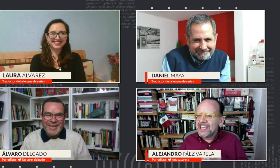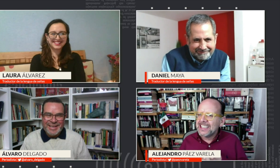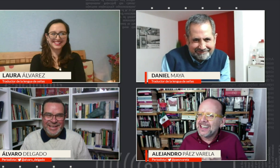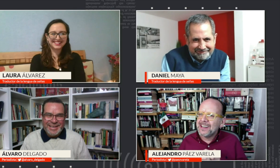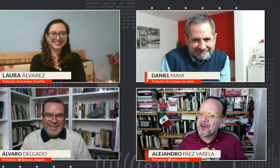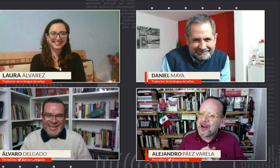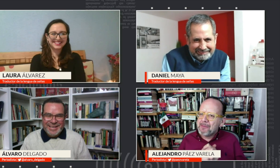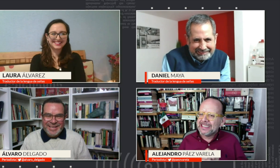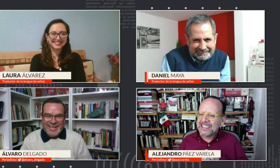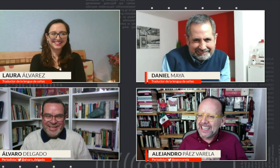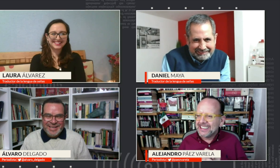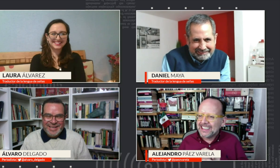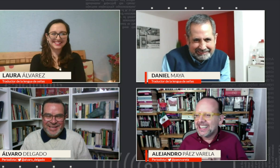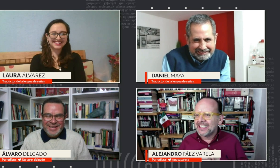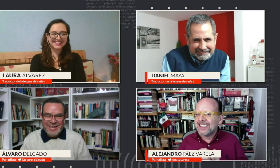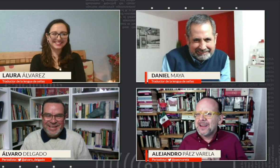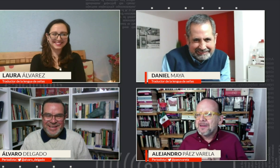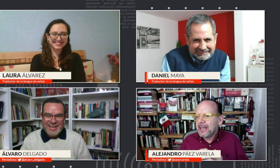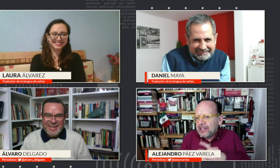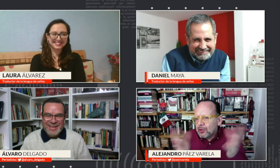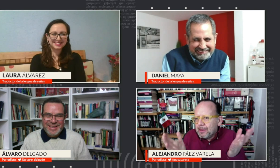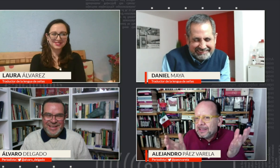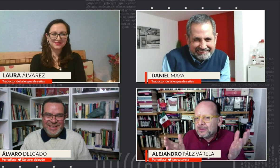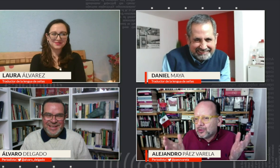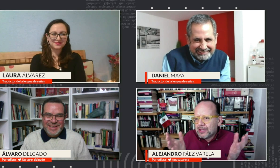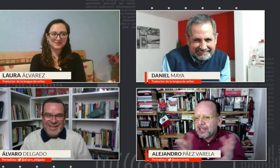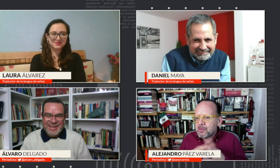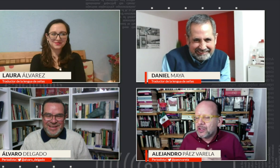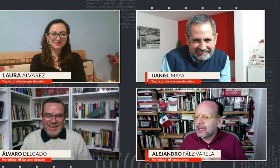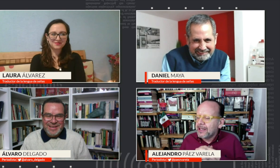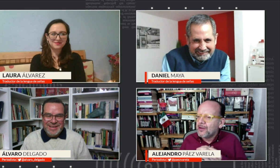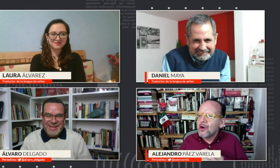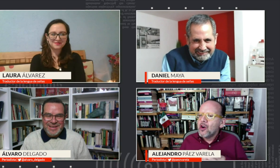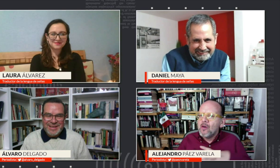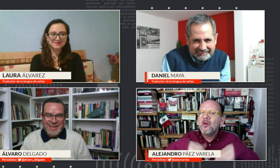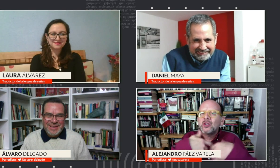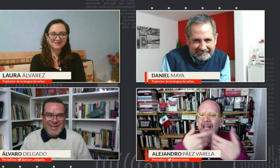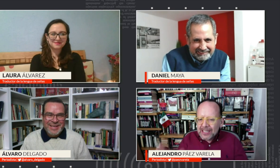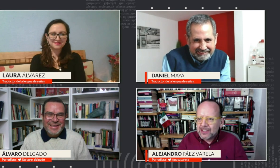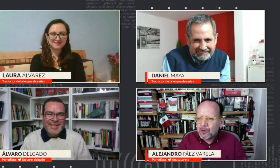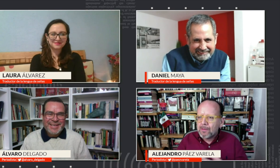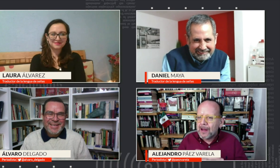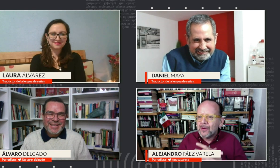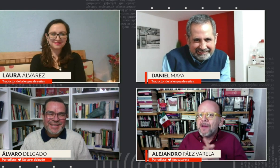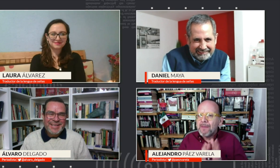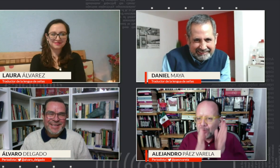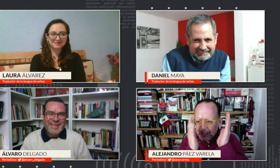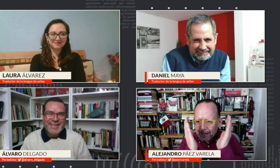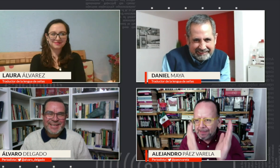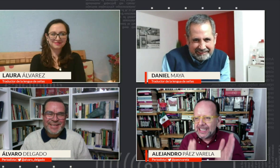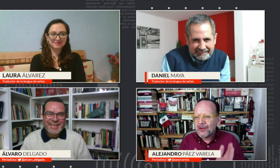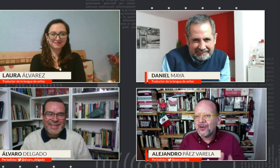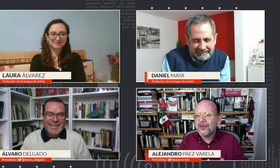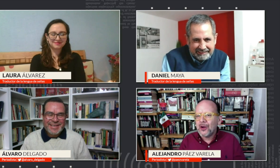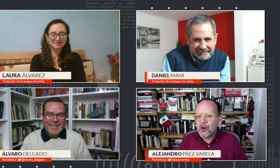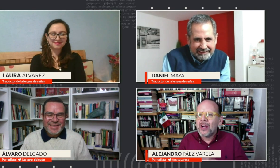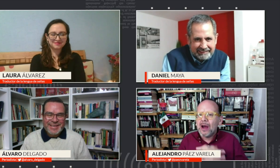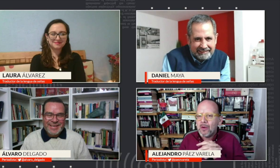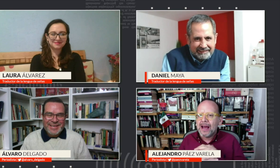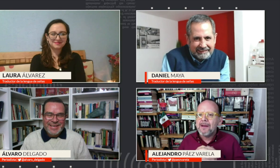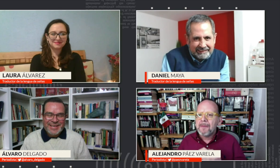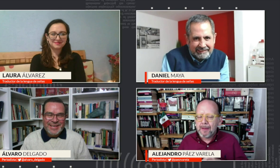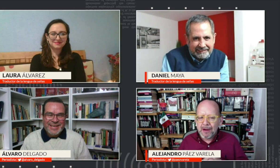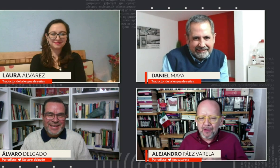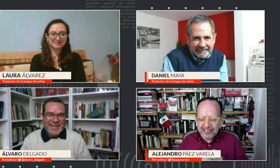las señas con el presidente, tal, que eso debe sucederles muy seguido. ¿Cómo los ha transformado? Me gustaría empezar